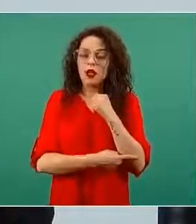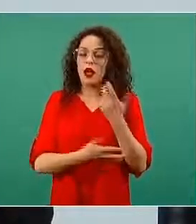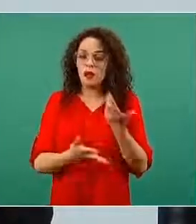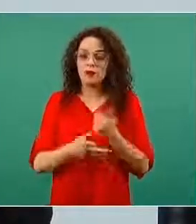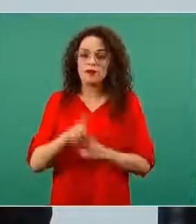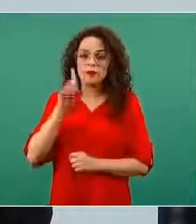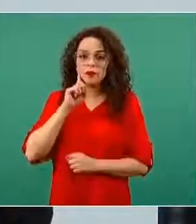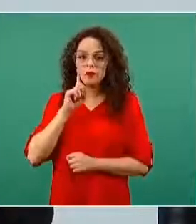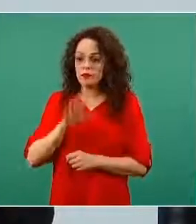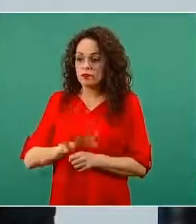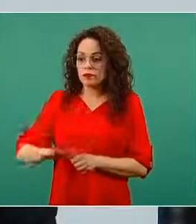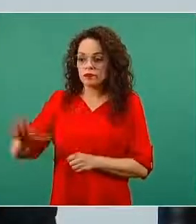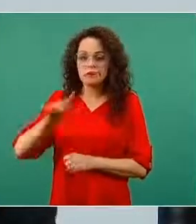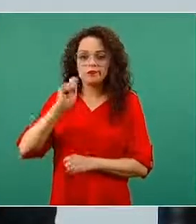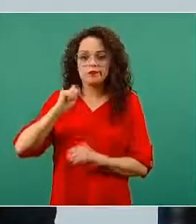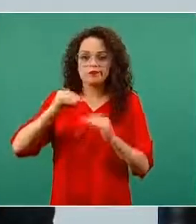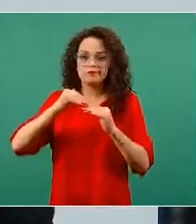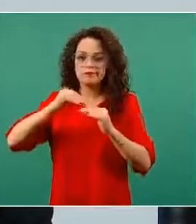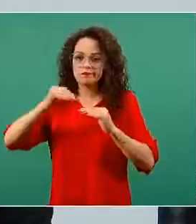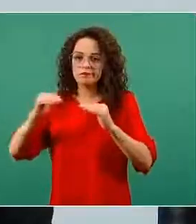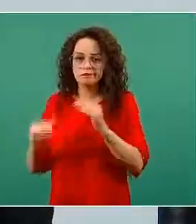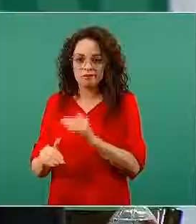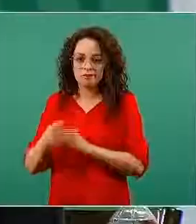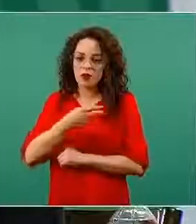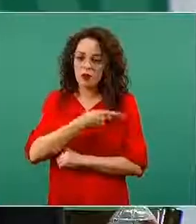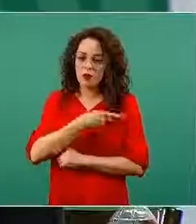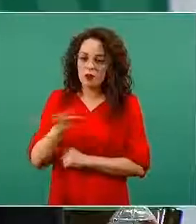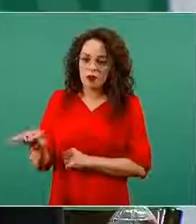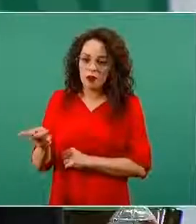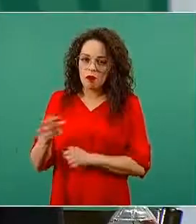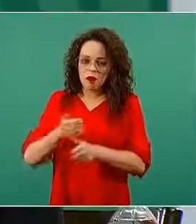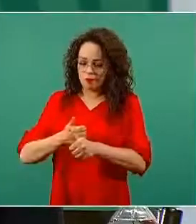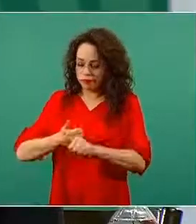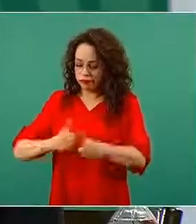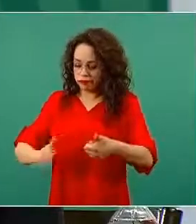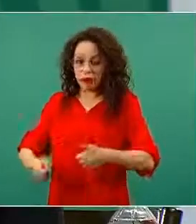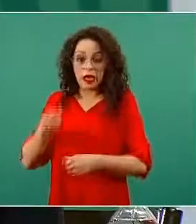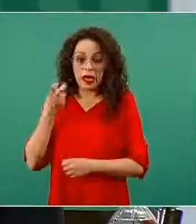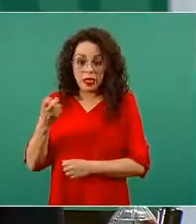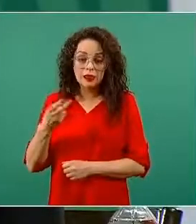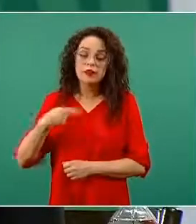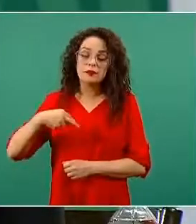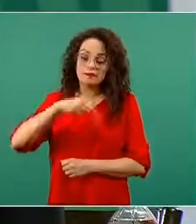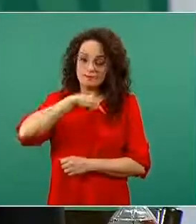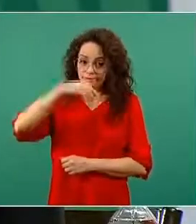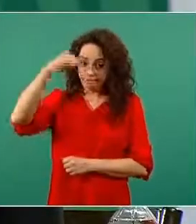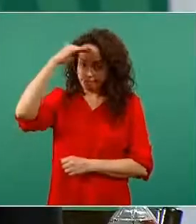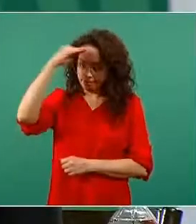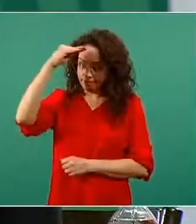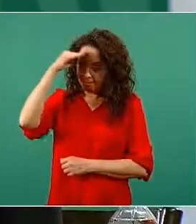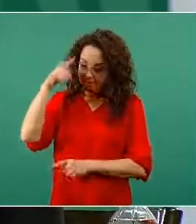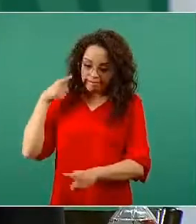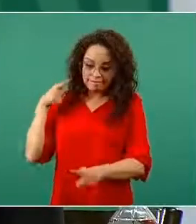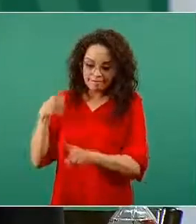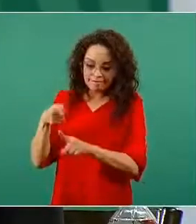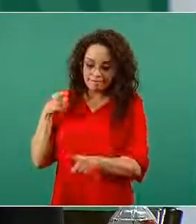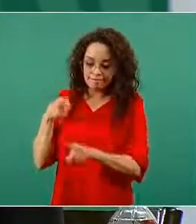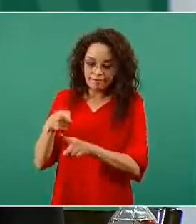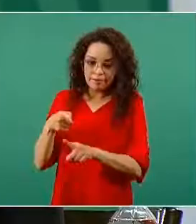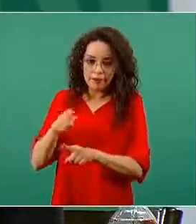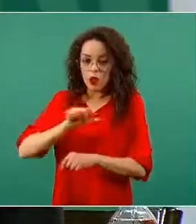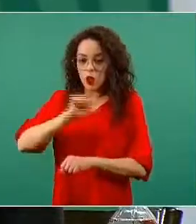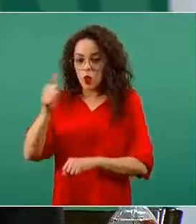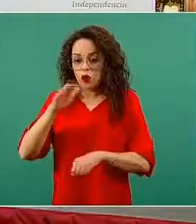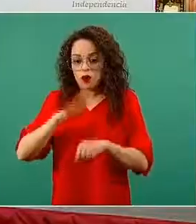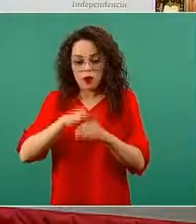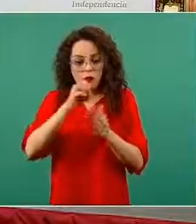condiciones sociales de desventaja. Estamos pensando en ellas cuando no ponemos un requisito adicional